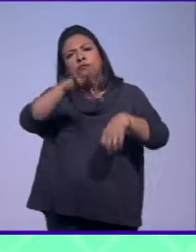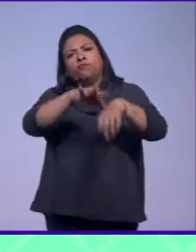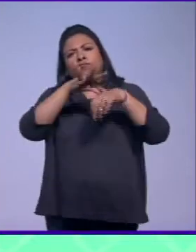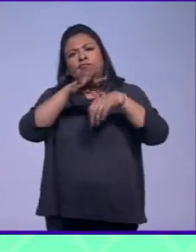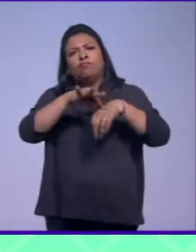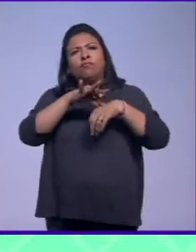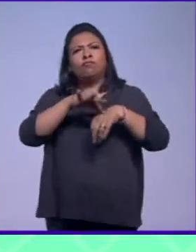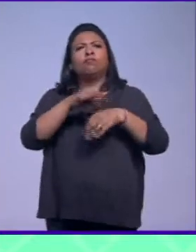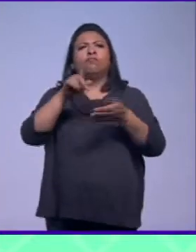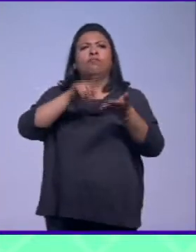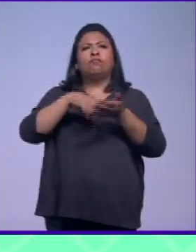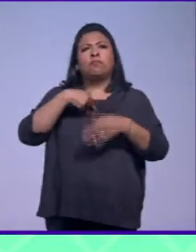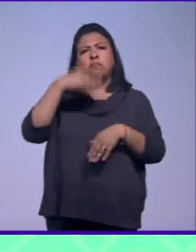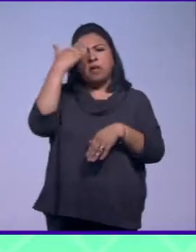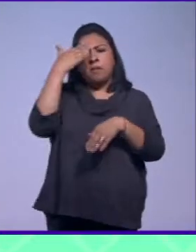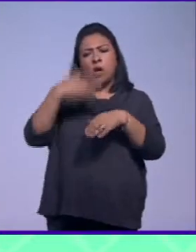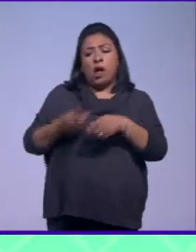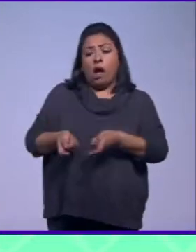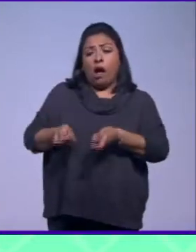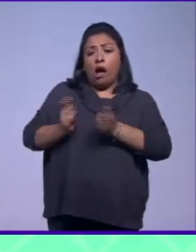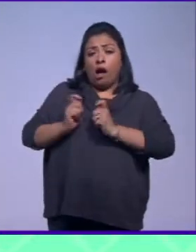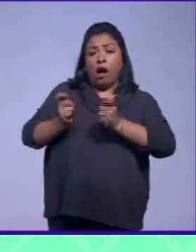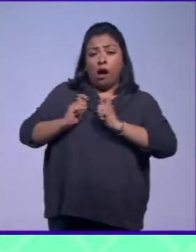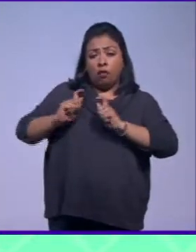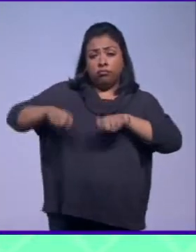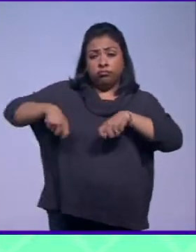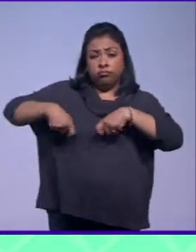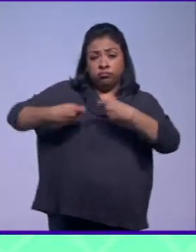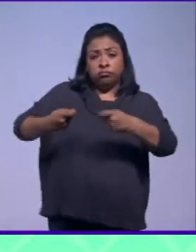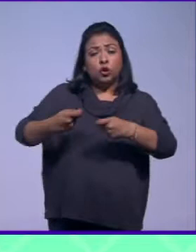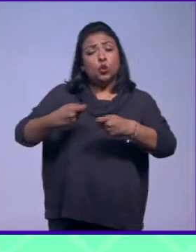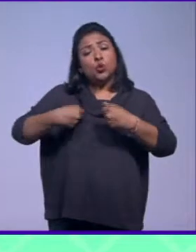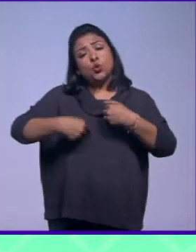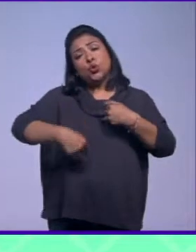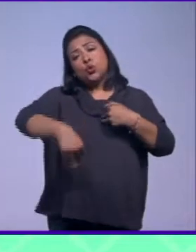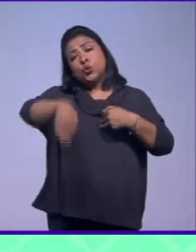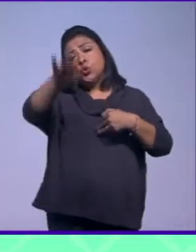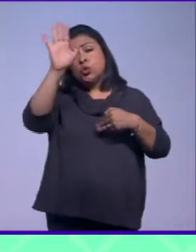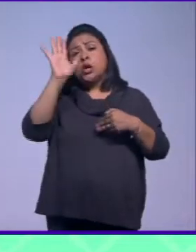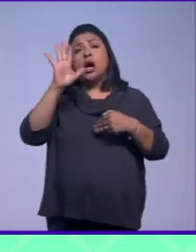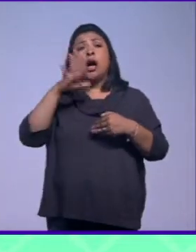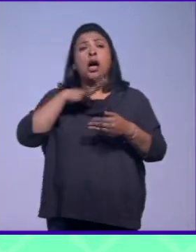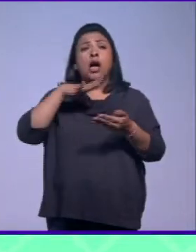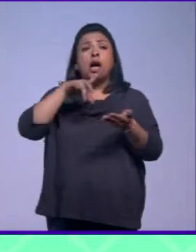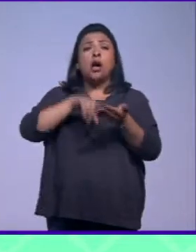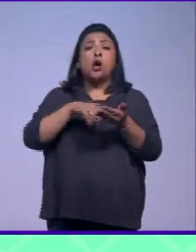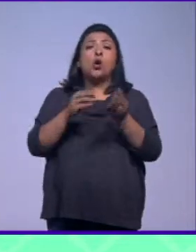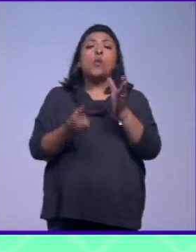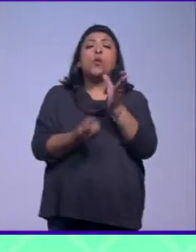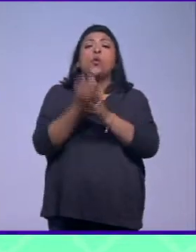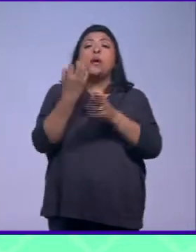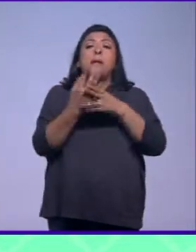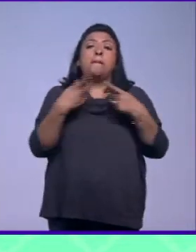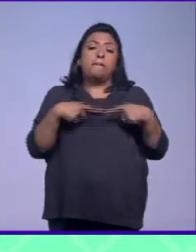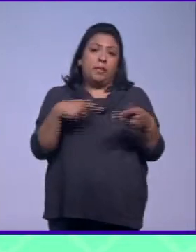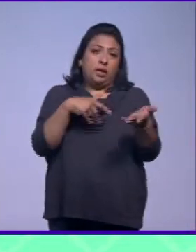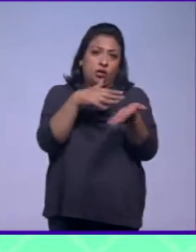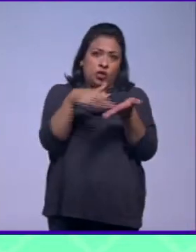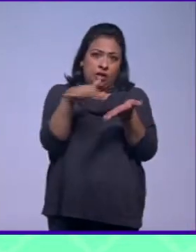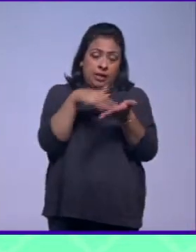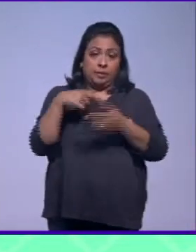memoria nos legaron obras que habrán de perdurar y engendrar nuevos lectores